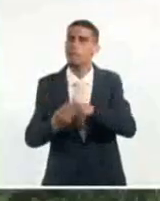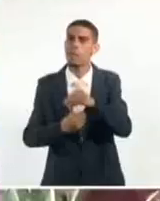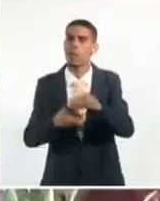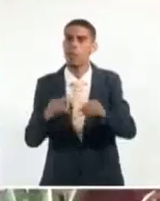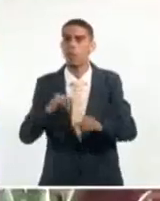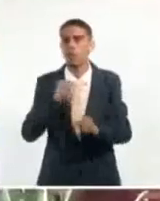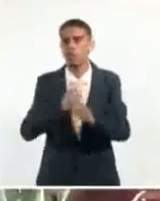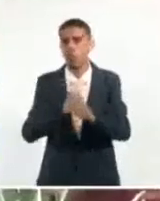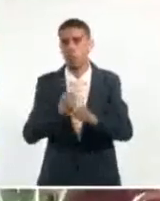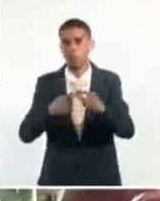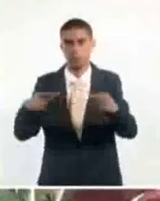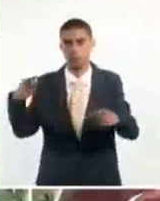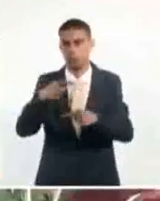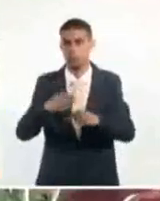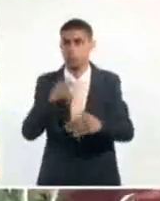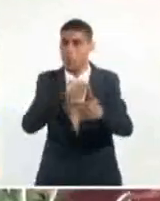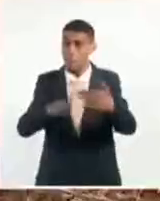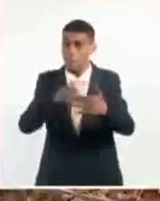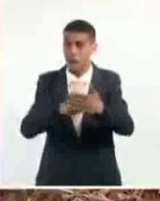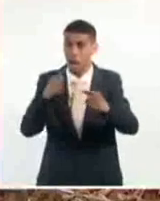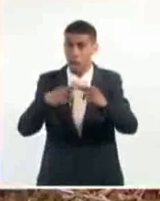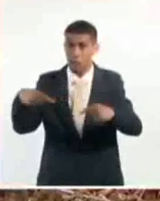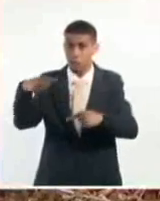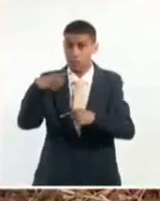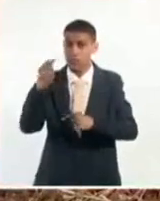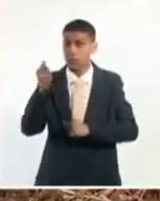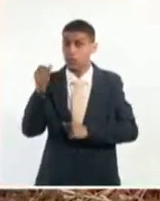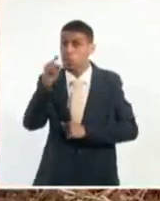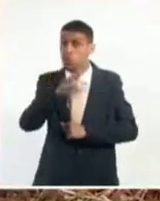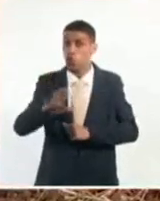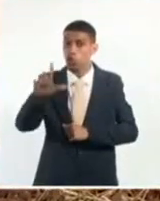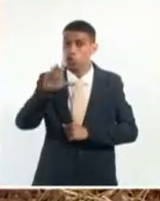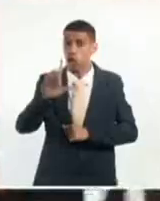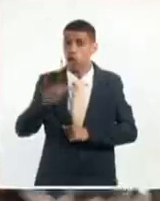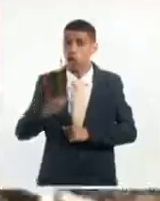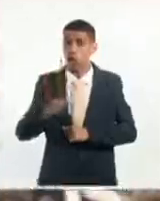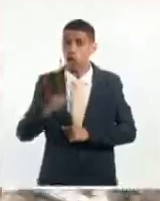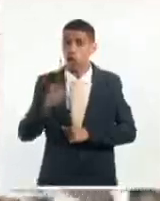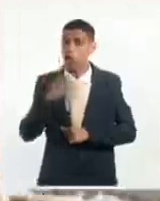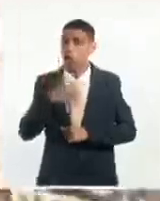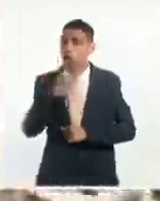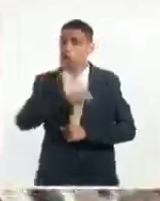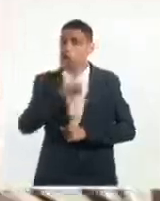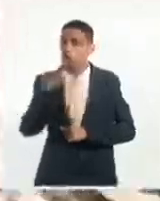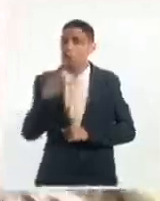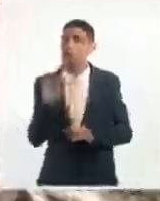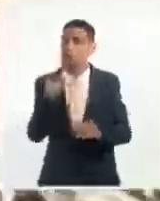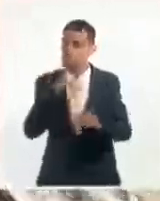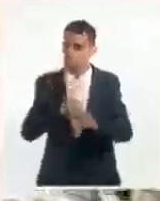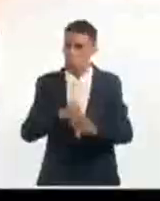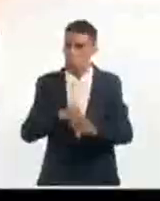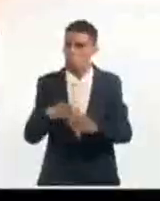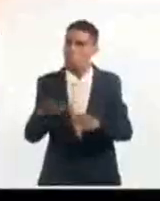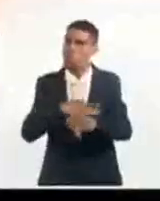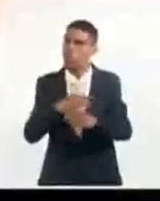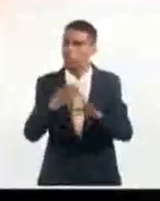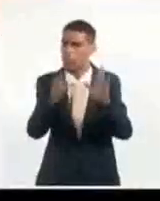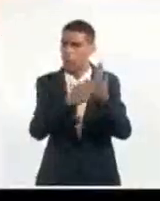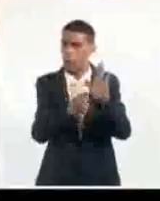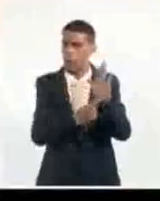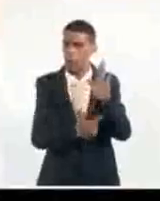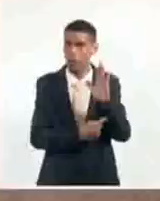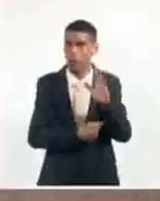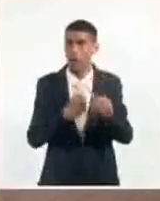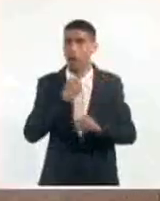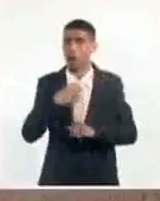principales. La estrategia económica y social diseñada para lograr el anhelado impulso incluyó, entre otras acciones, la